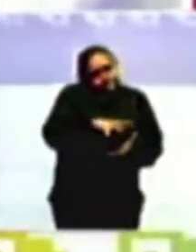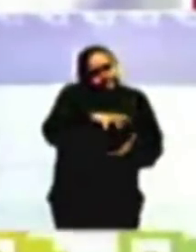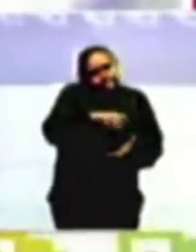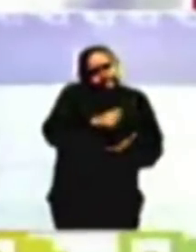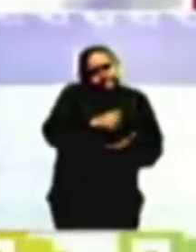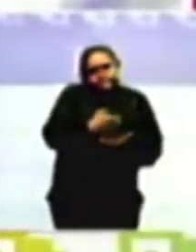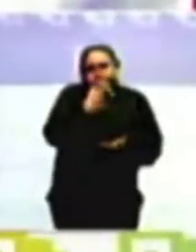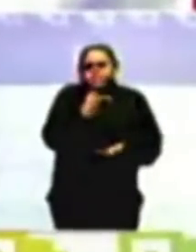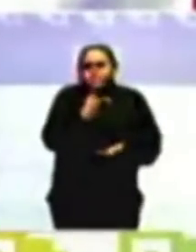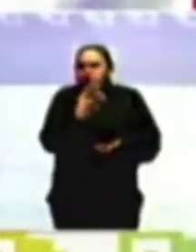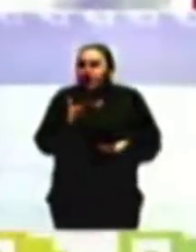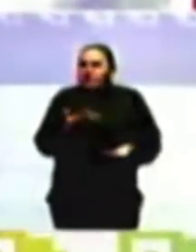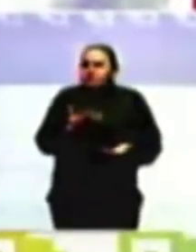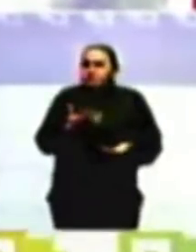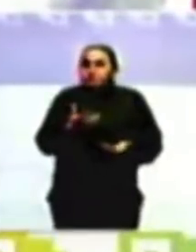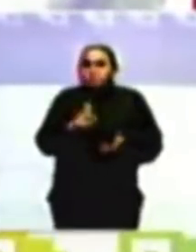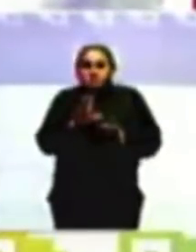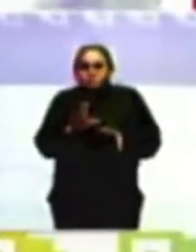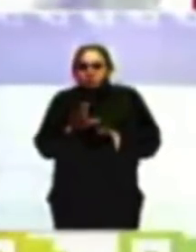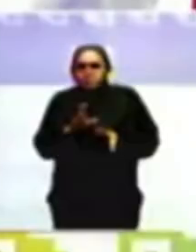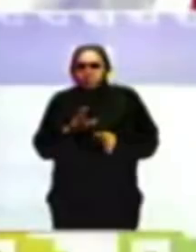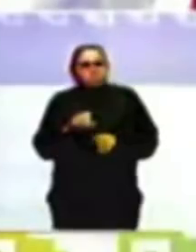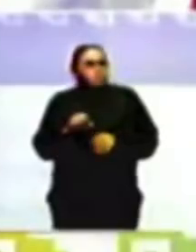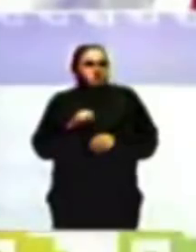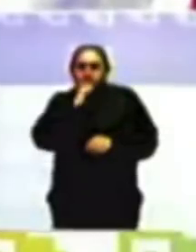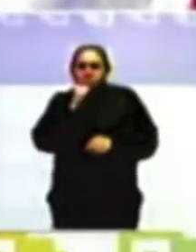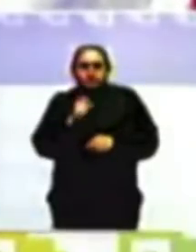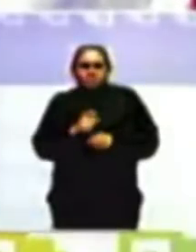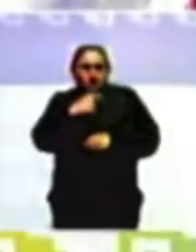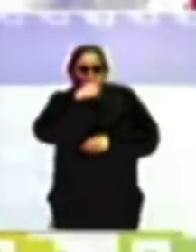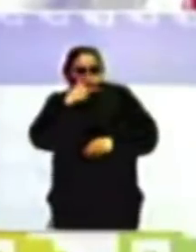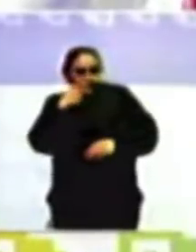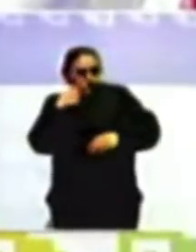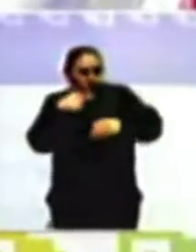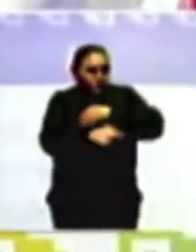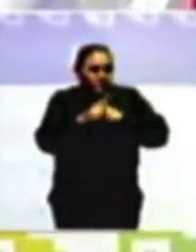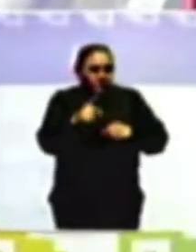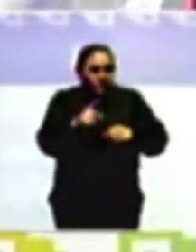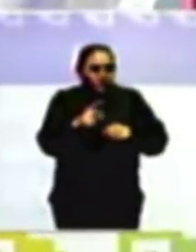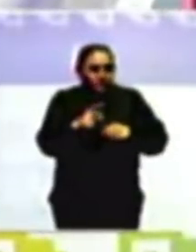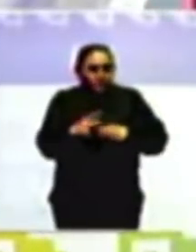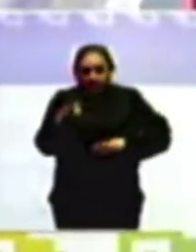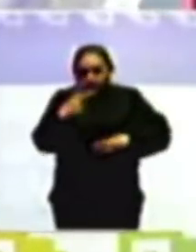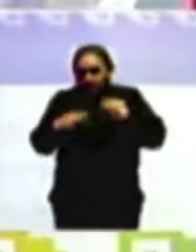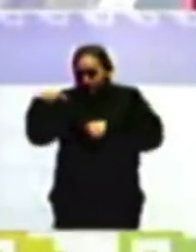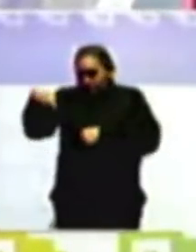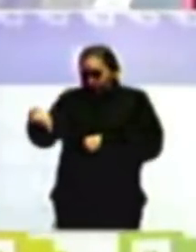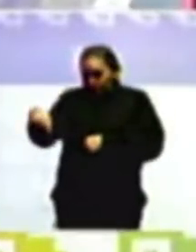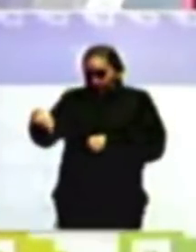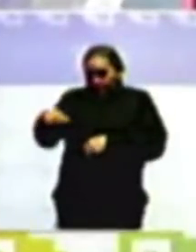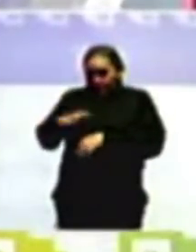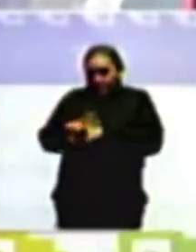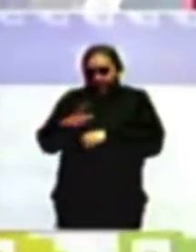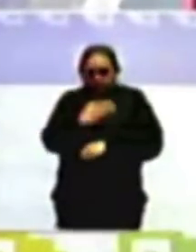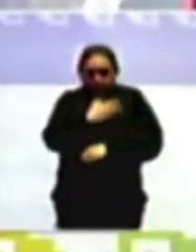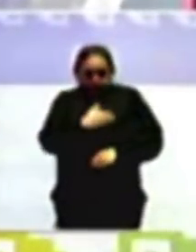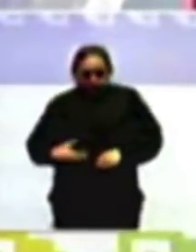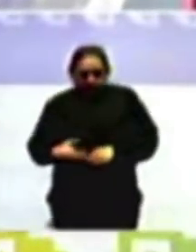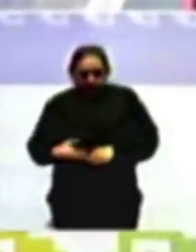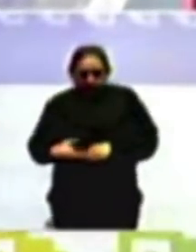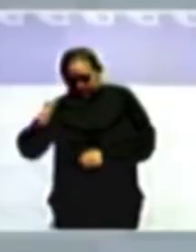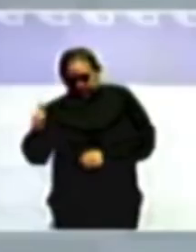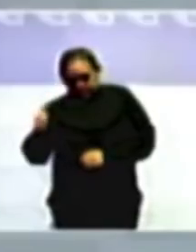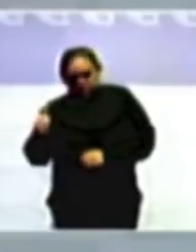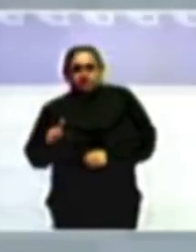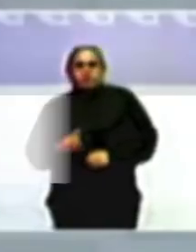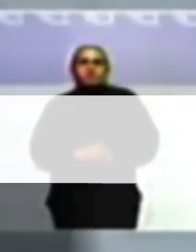en transparencia. Y lo dijo hace poco que vino, que por cierto, el presidente ya vino más veces a Campeche en lo que es presidente que usted, en lo que toda su